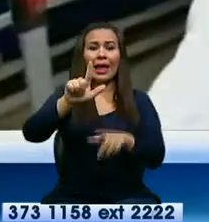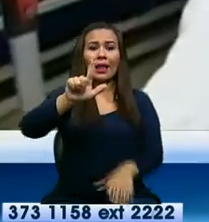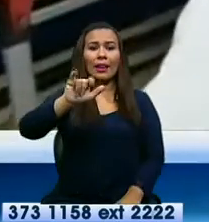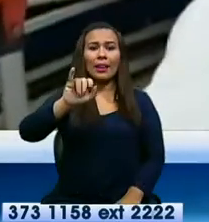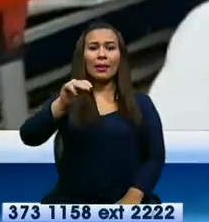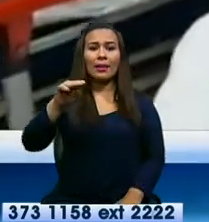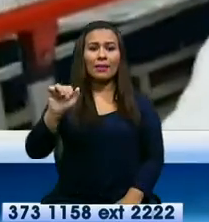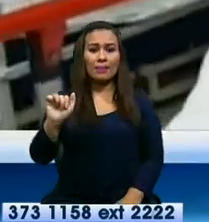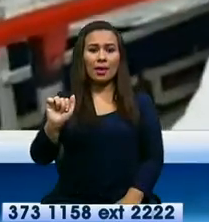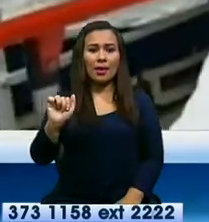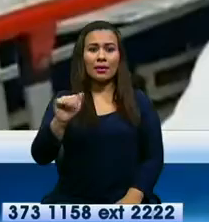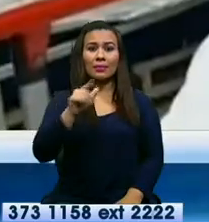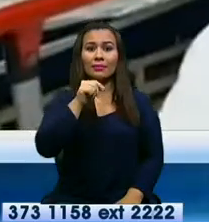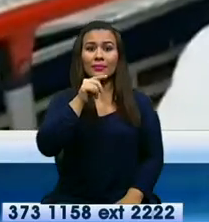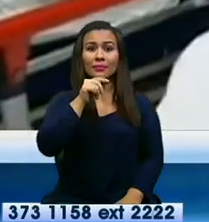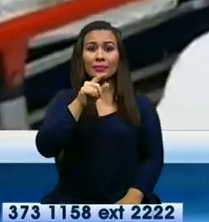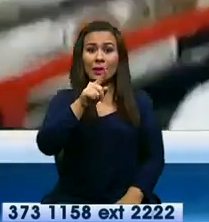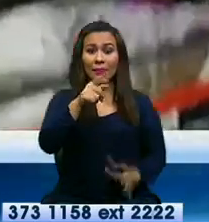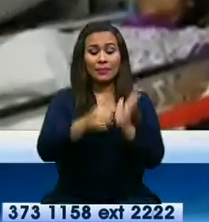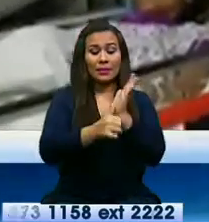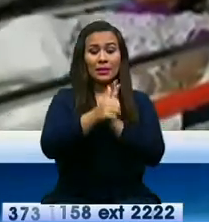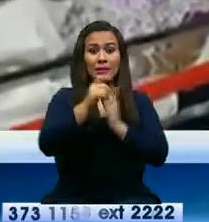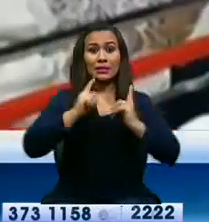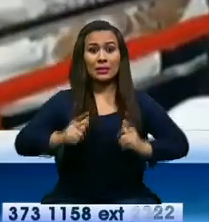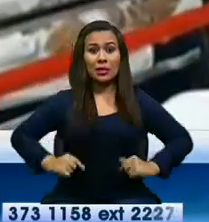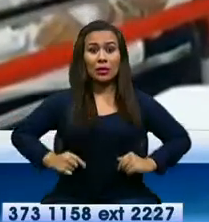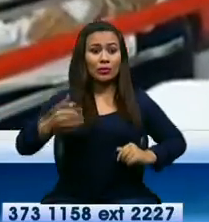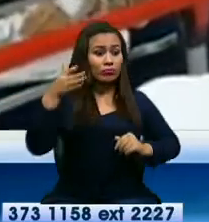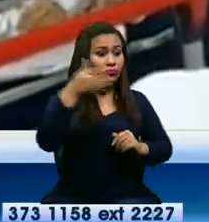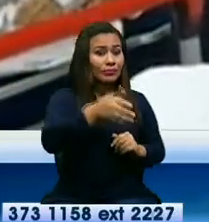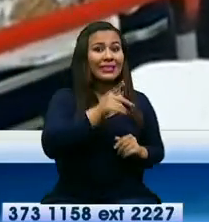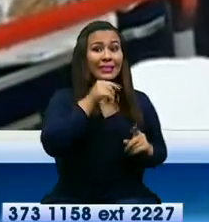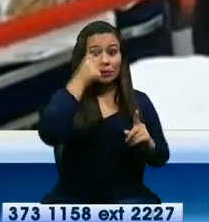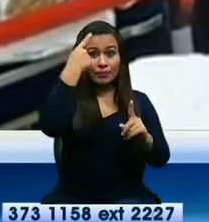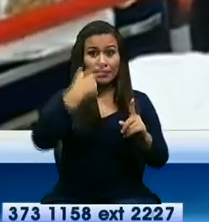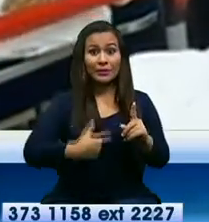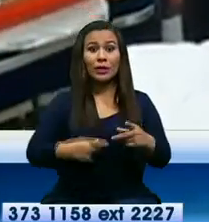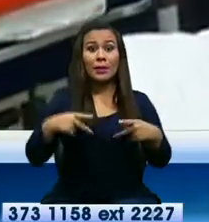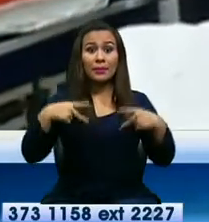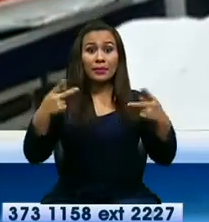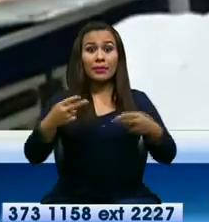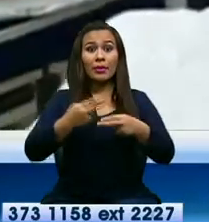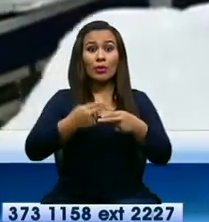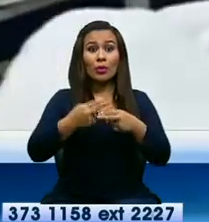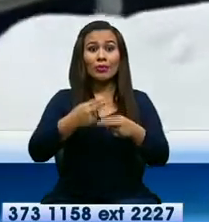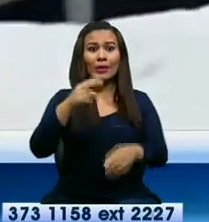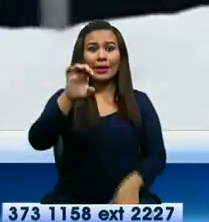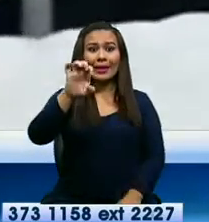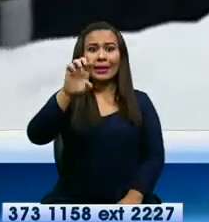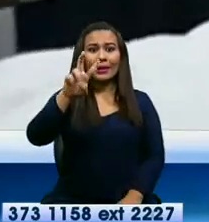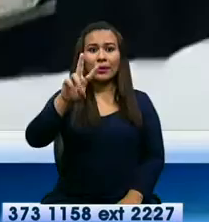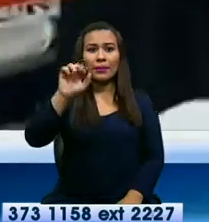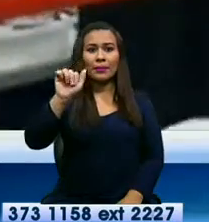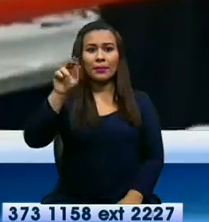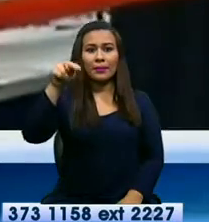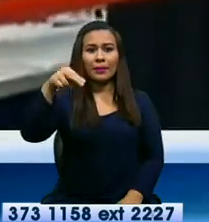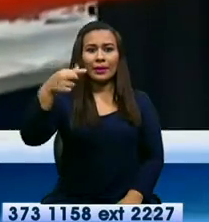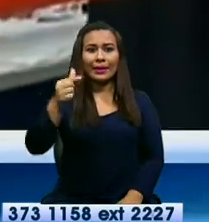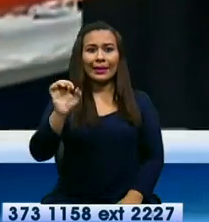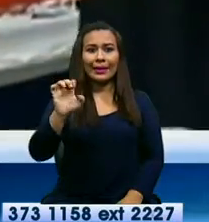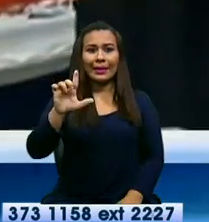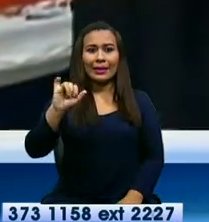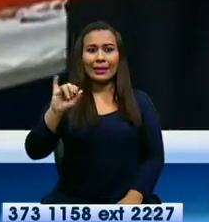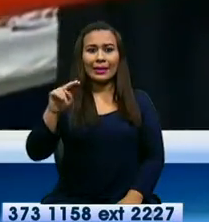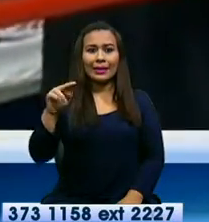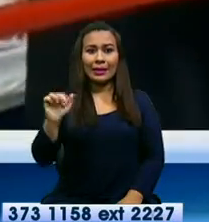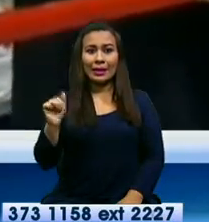La ministra de Salud acudió al hospital para visitar a la sobreviviente, identificada como Evangelina Chamorro, de 32